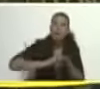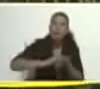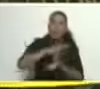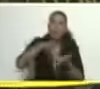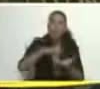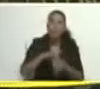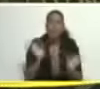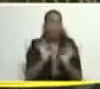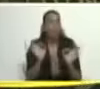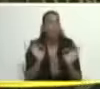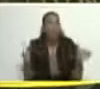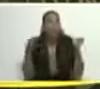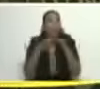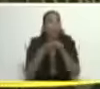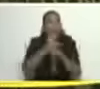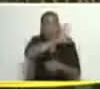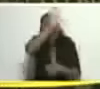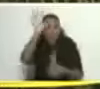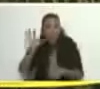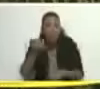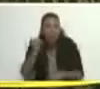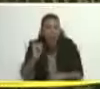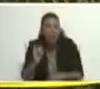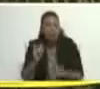No hay ninguna organización en el mundo